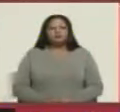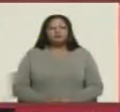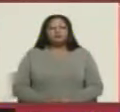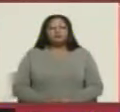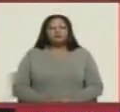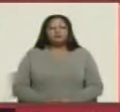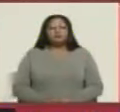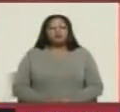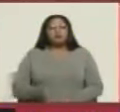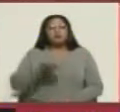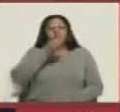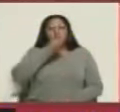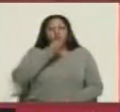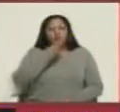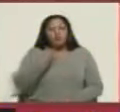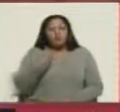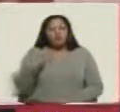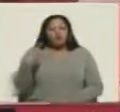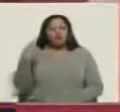Bueno.